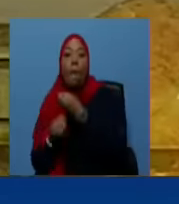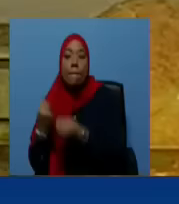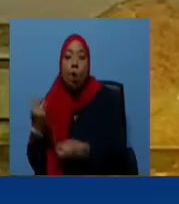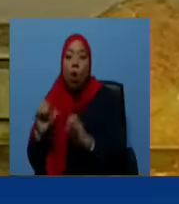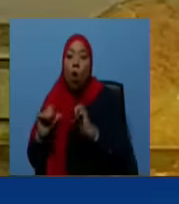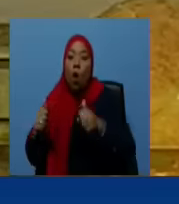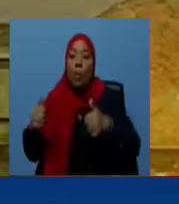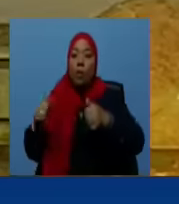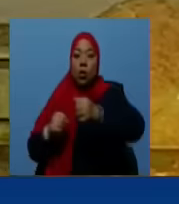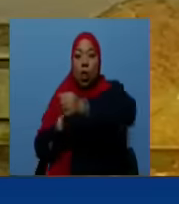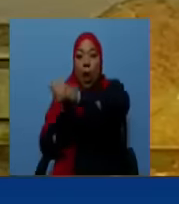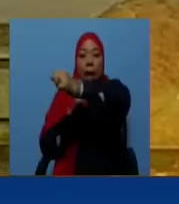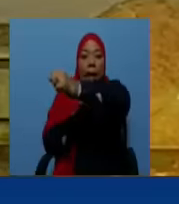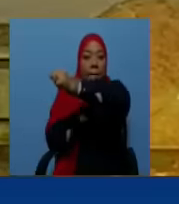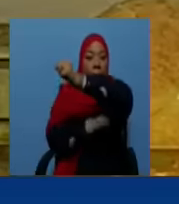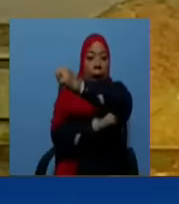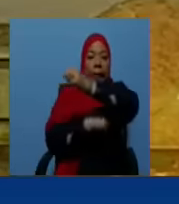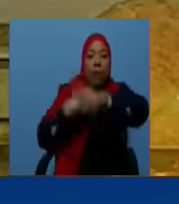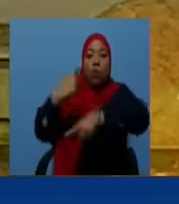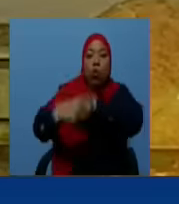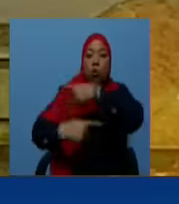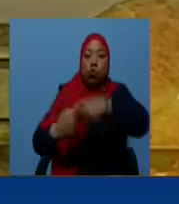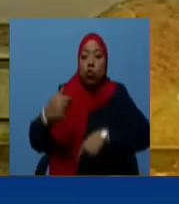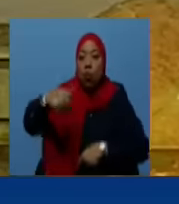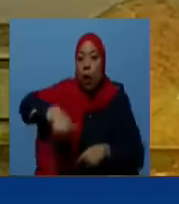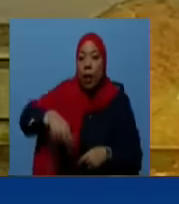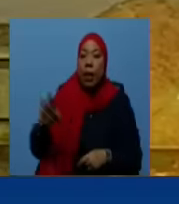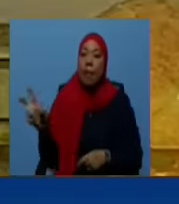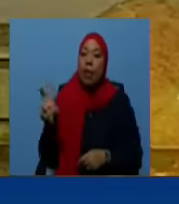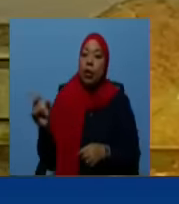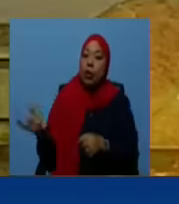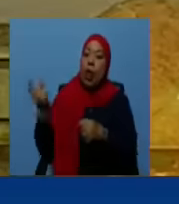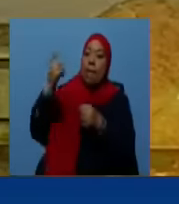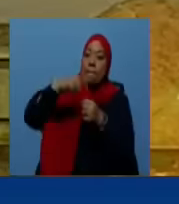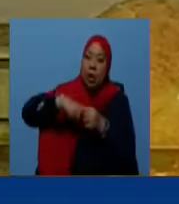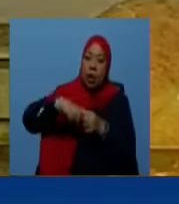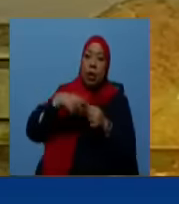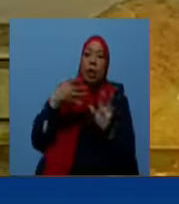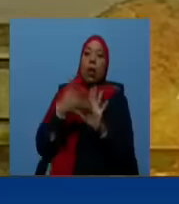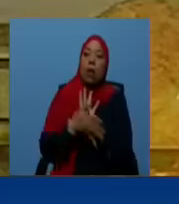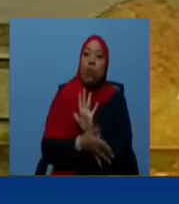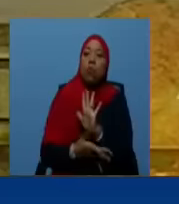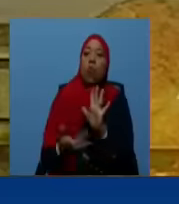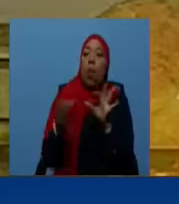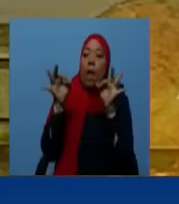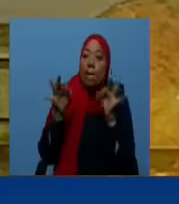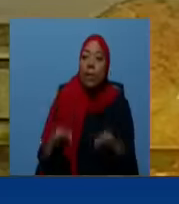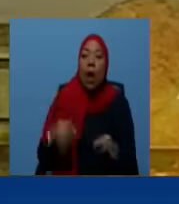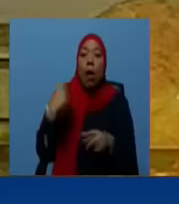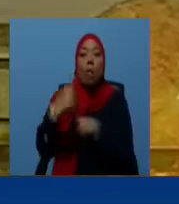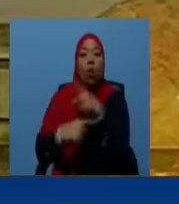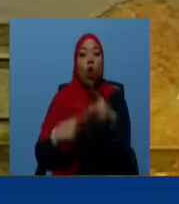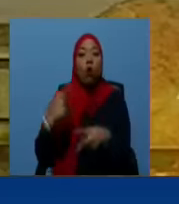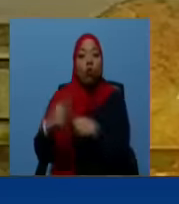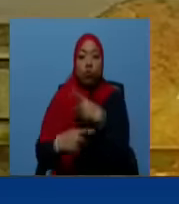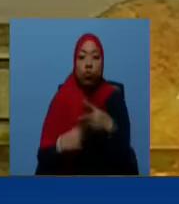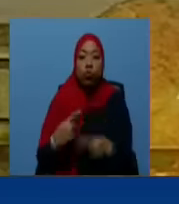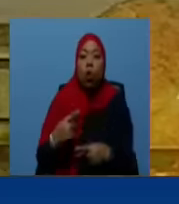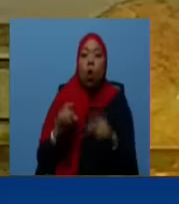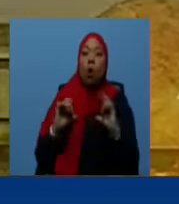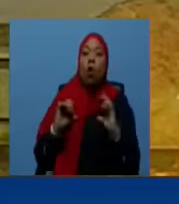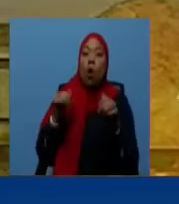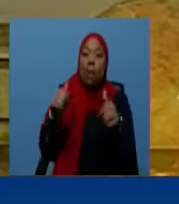para impulsar la economía productiva y como la base para, con la economía productiva,